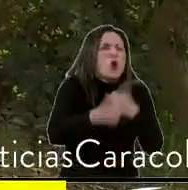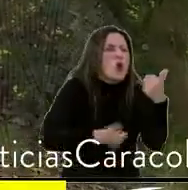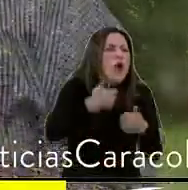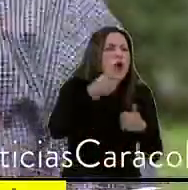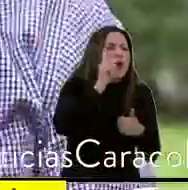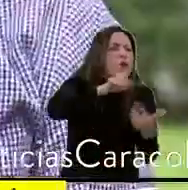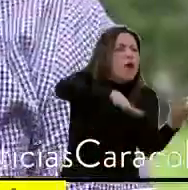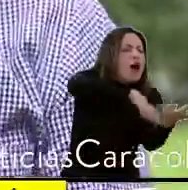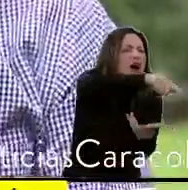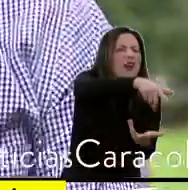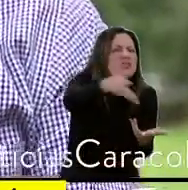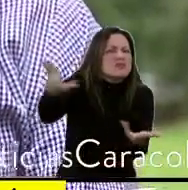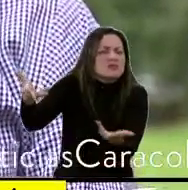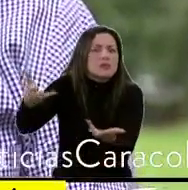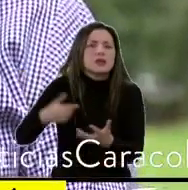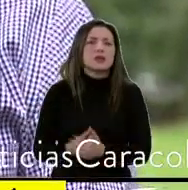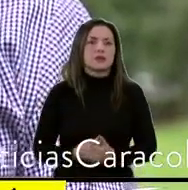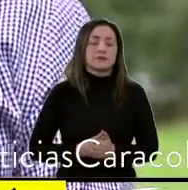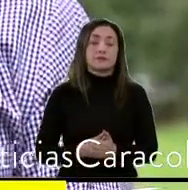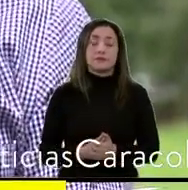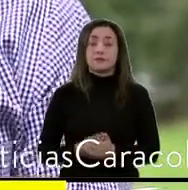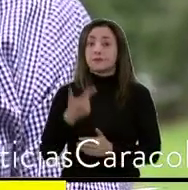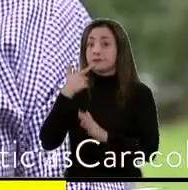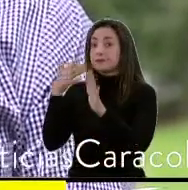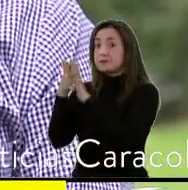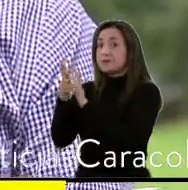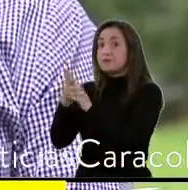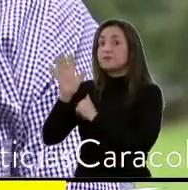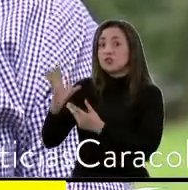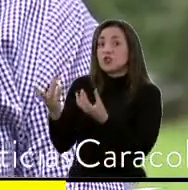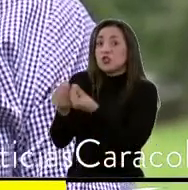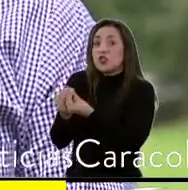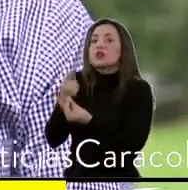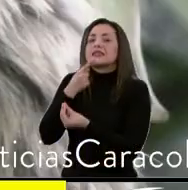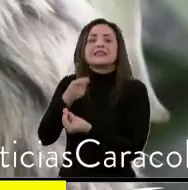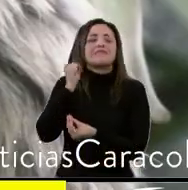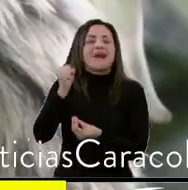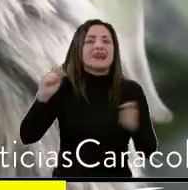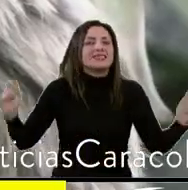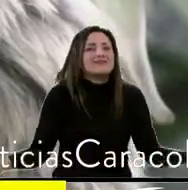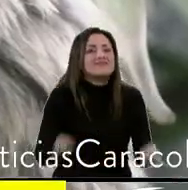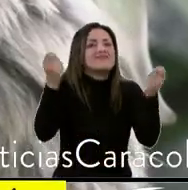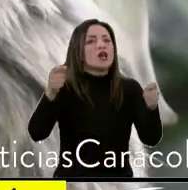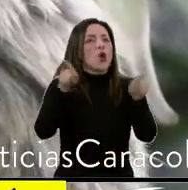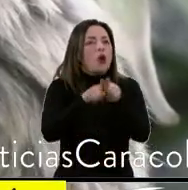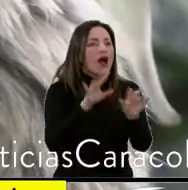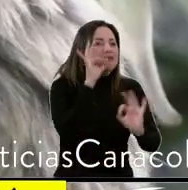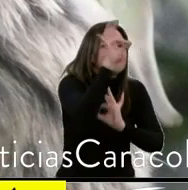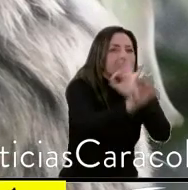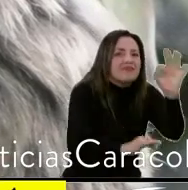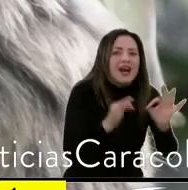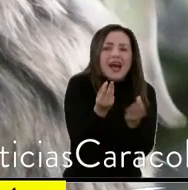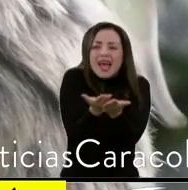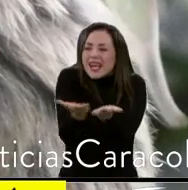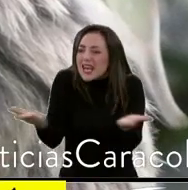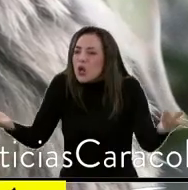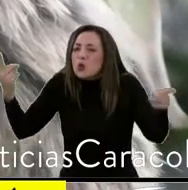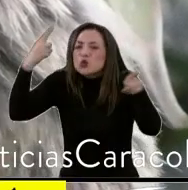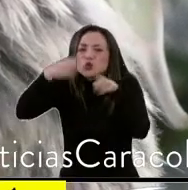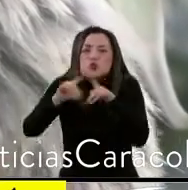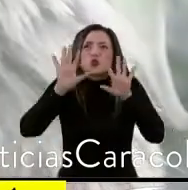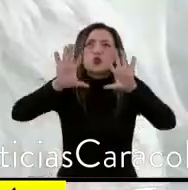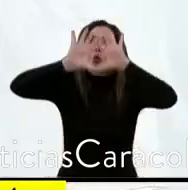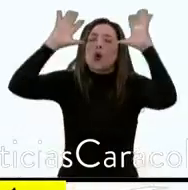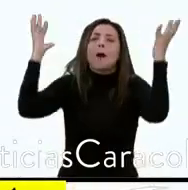Bueno, la UICN se dedica fundamentalmente a promover temas de conservación de recursos naturales a nivel global. Uno de sus productos de